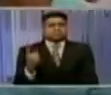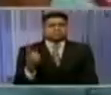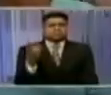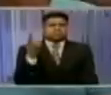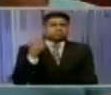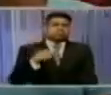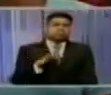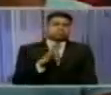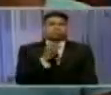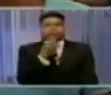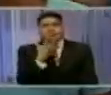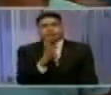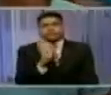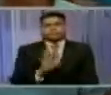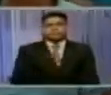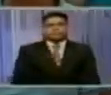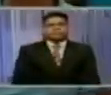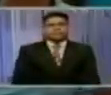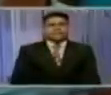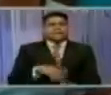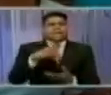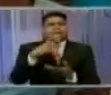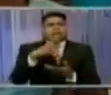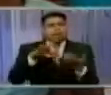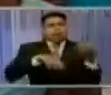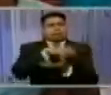bueno, este problema de la sequía y del calor,